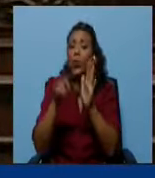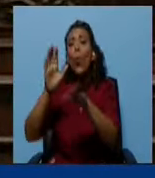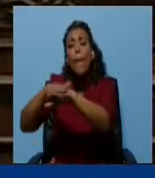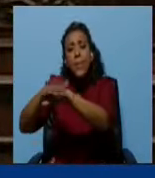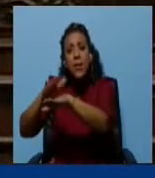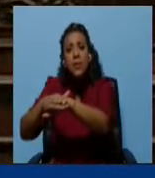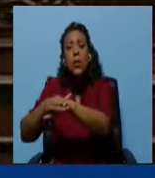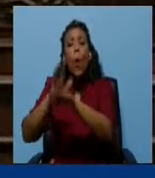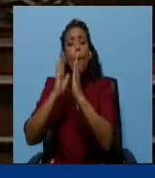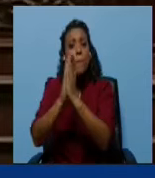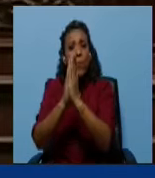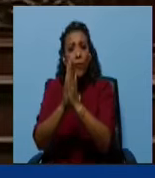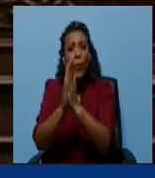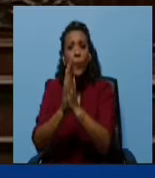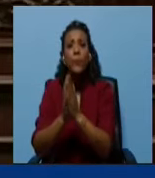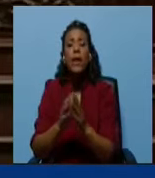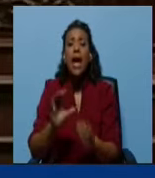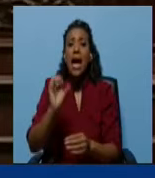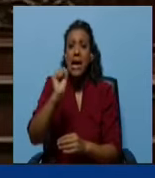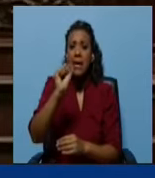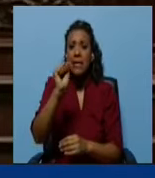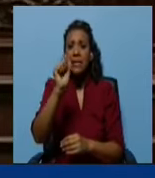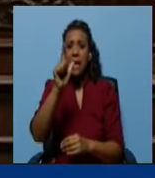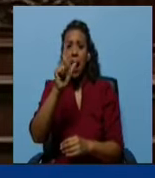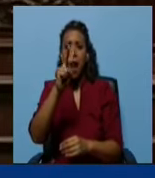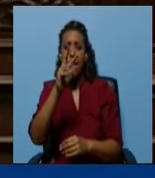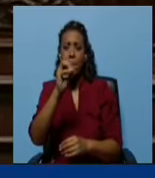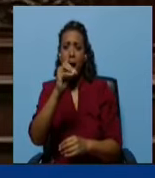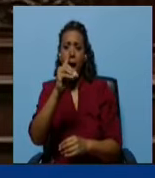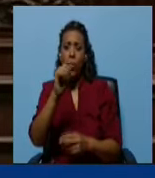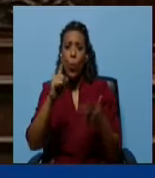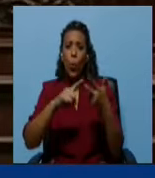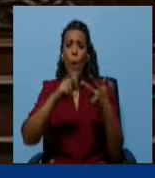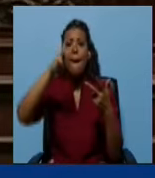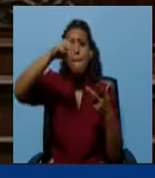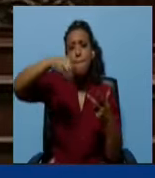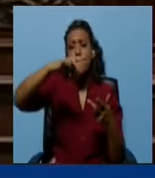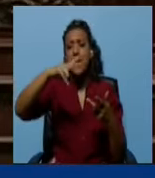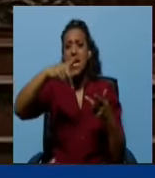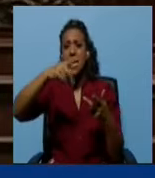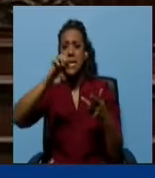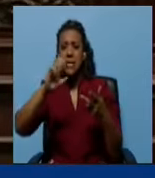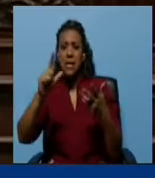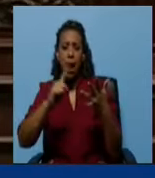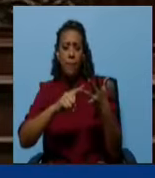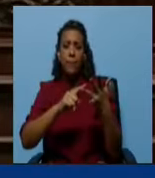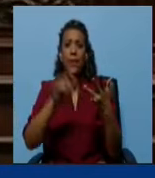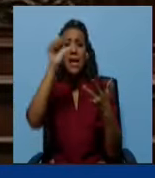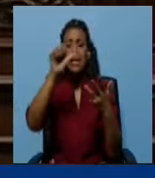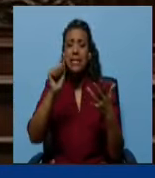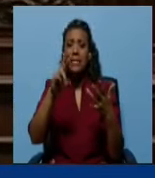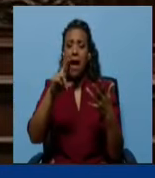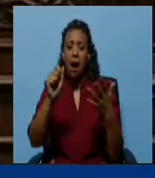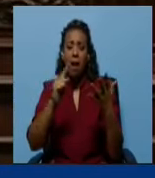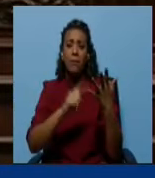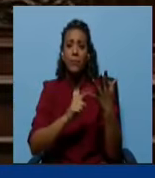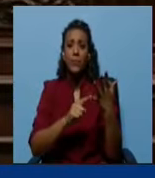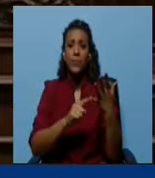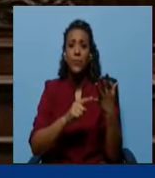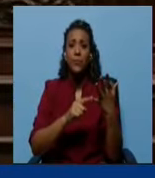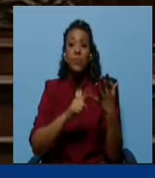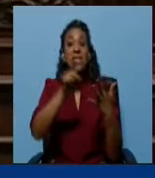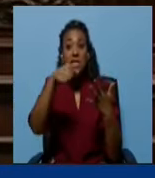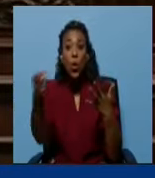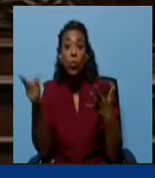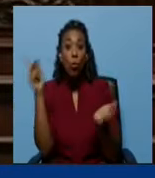pido a Salvador Tavera, Michel Delgado y Sara Tavera. ¿Sí